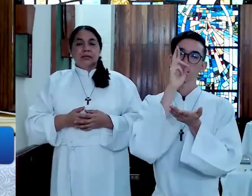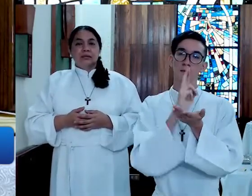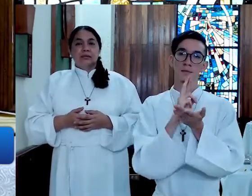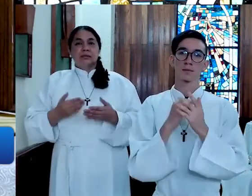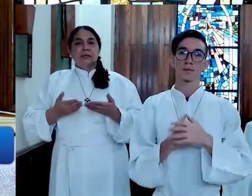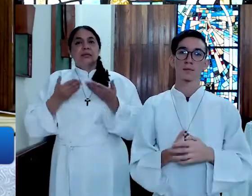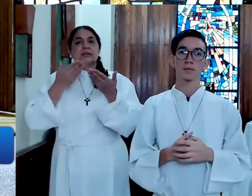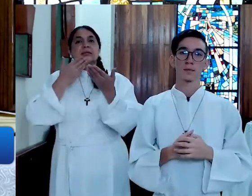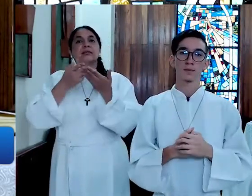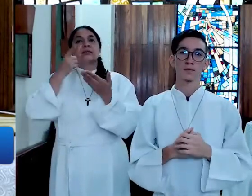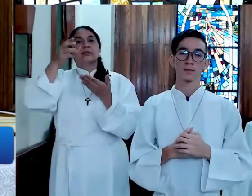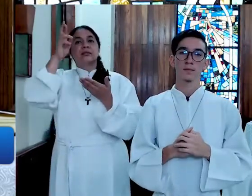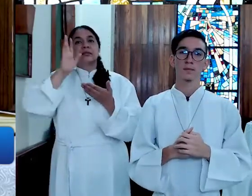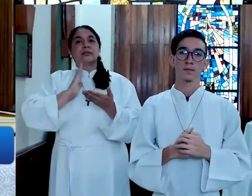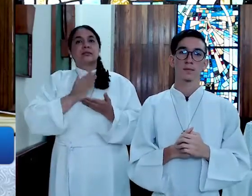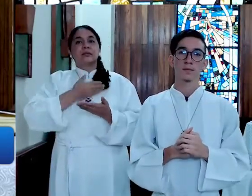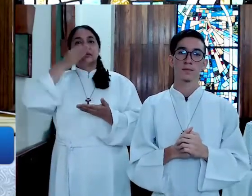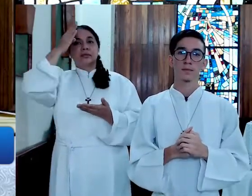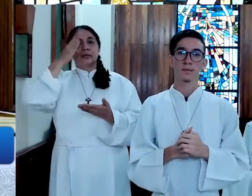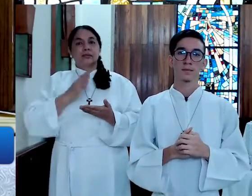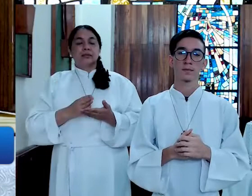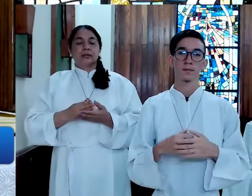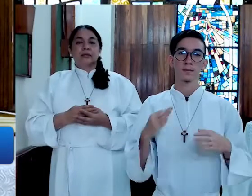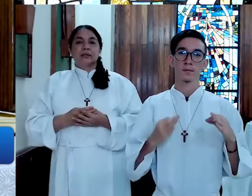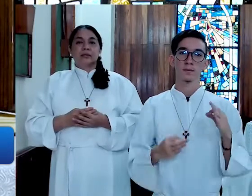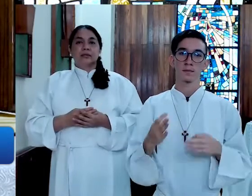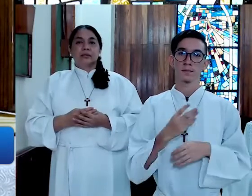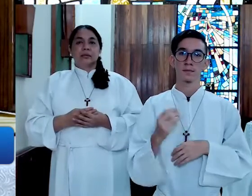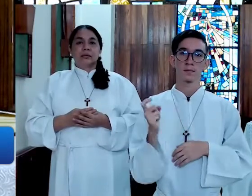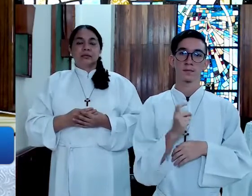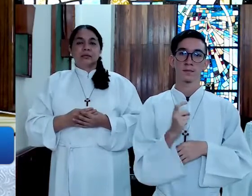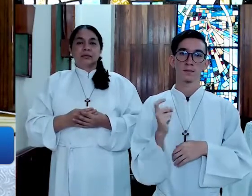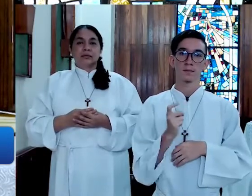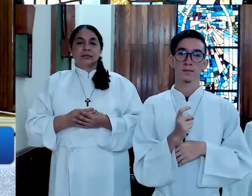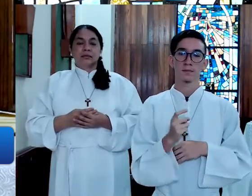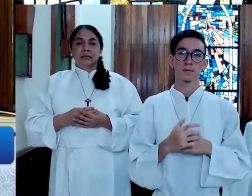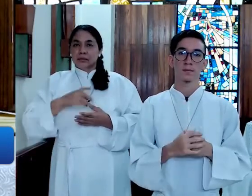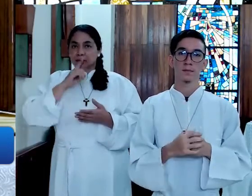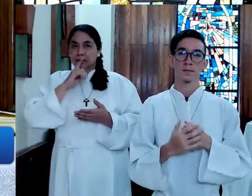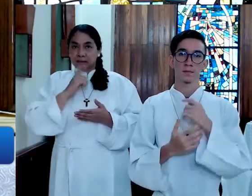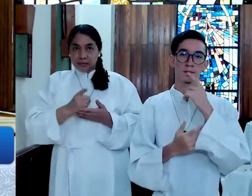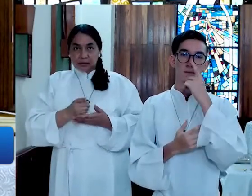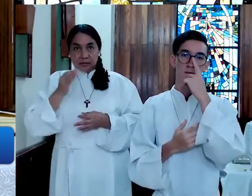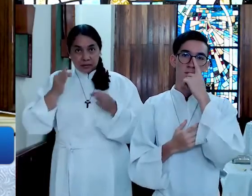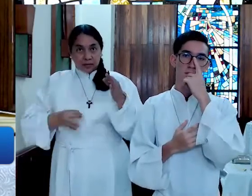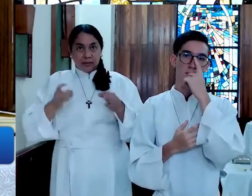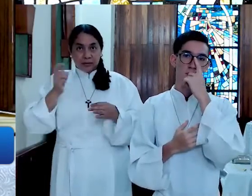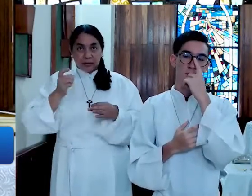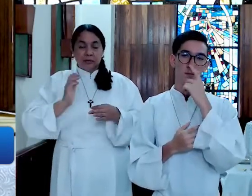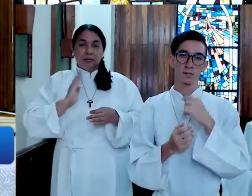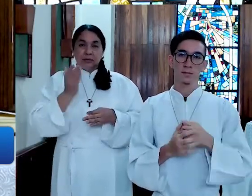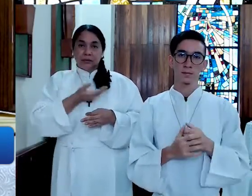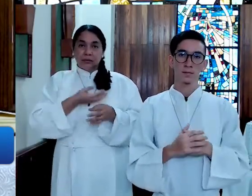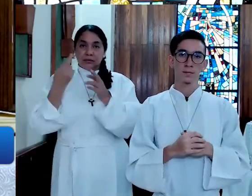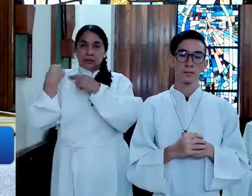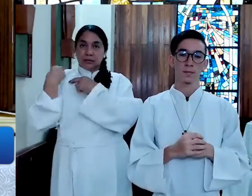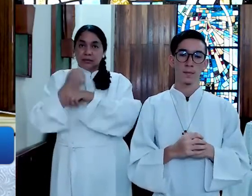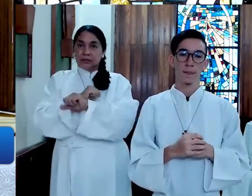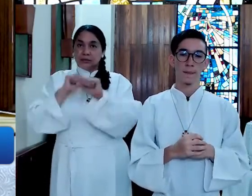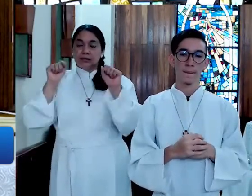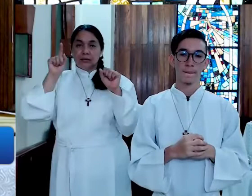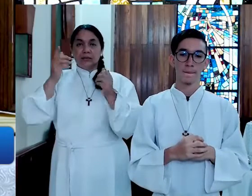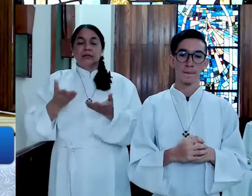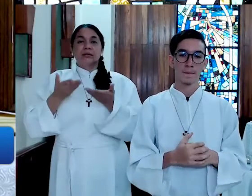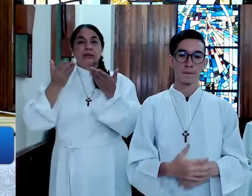el Señor. Demos gracias al Señor nuestro Dios. Es justo y necesario. En verdad es justo y necesario, es nuestro deber